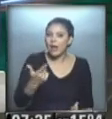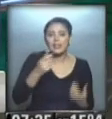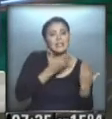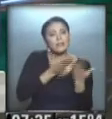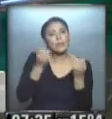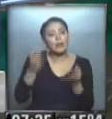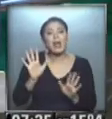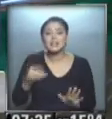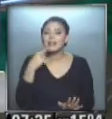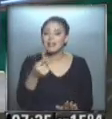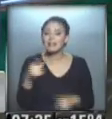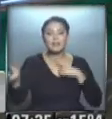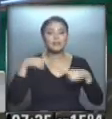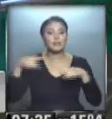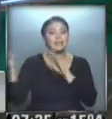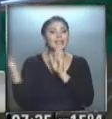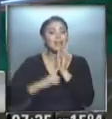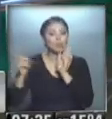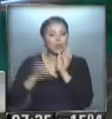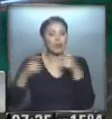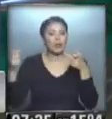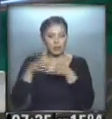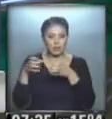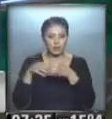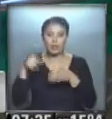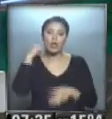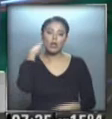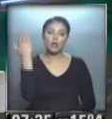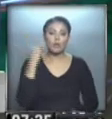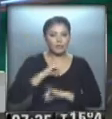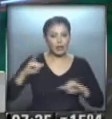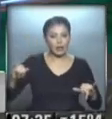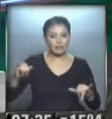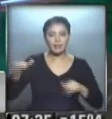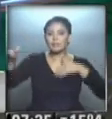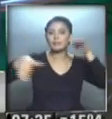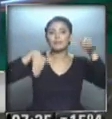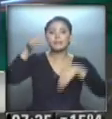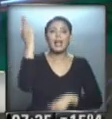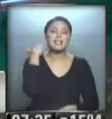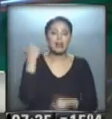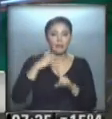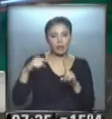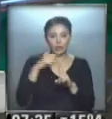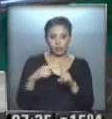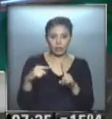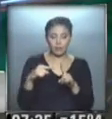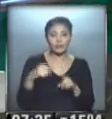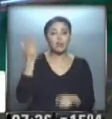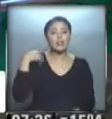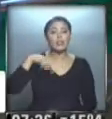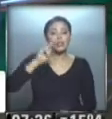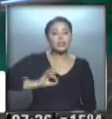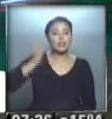pasajeros, dijo Roberto Pianelli, titular de la organización, en una conferencia de prensa convocada en el mediodía de ayer. En los últimos